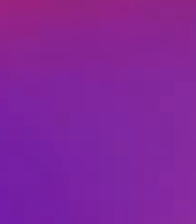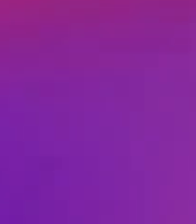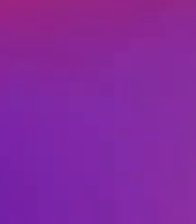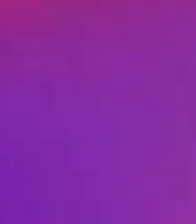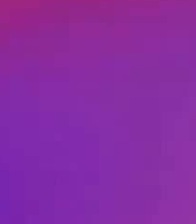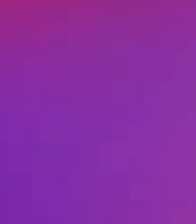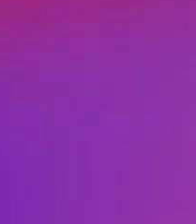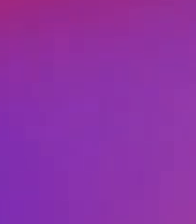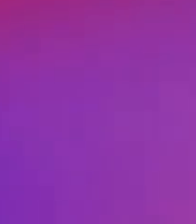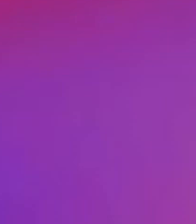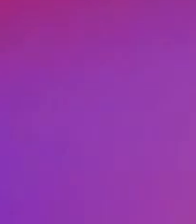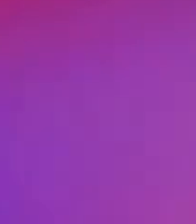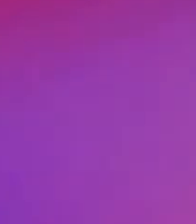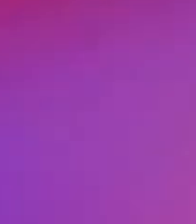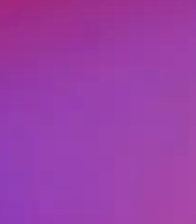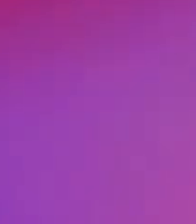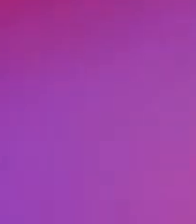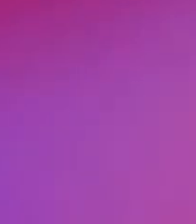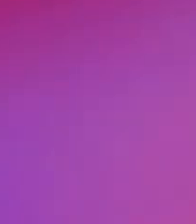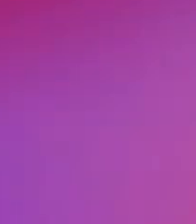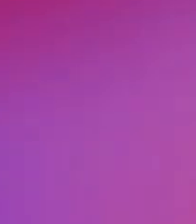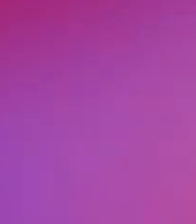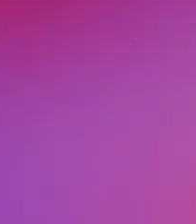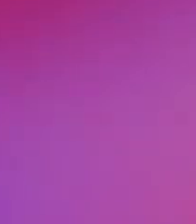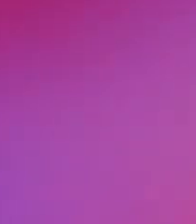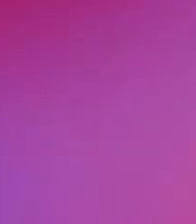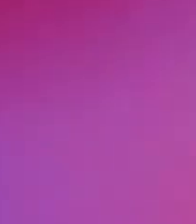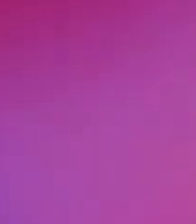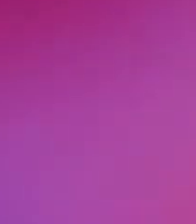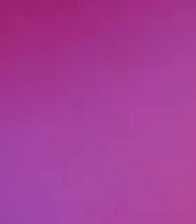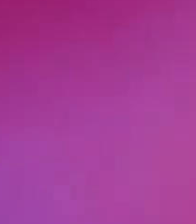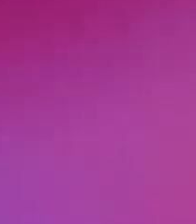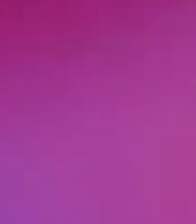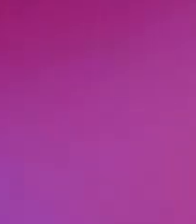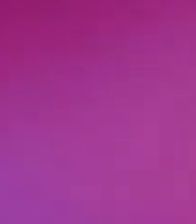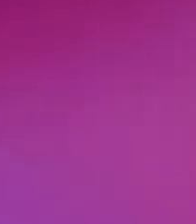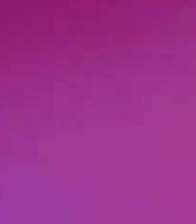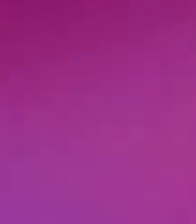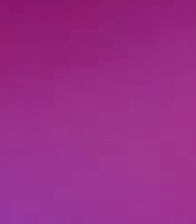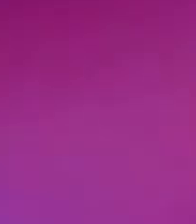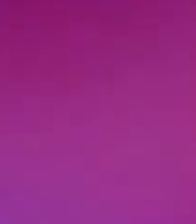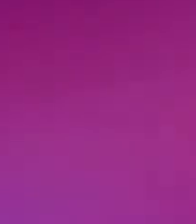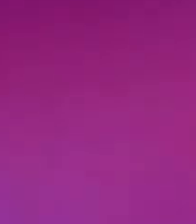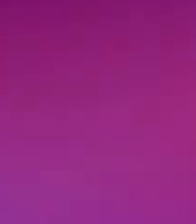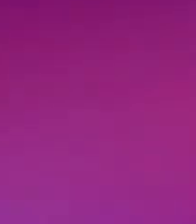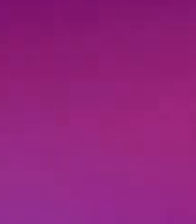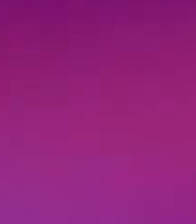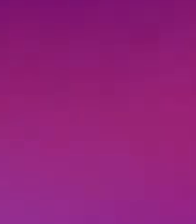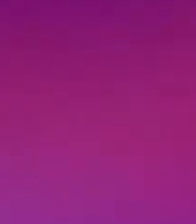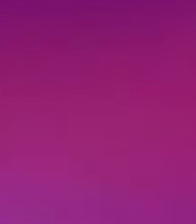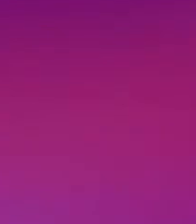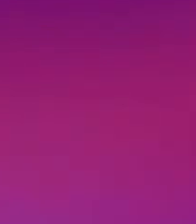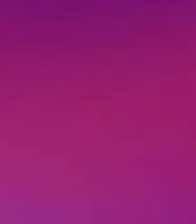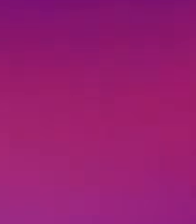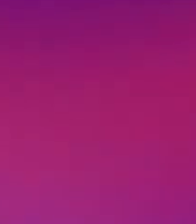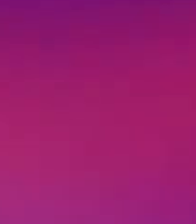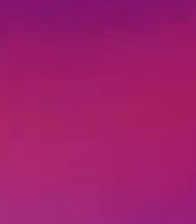Si requieres consultar los libros de texto en versión digital, recuerda que los puedes encontrar en la página